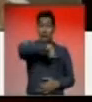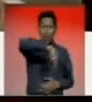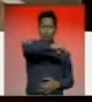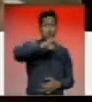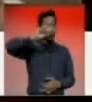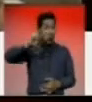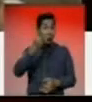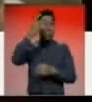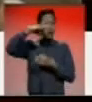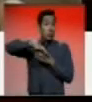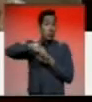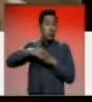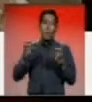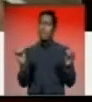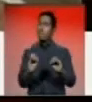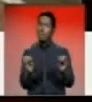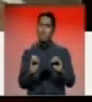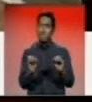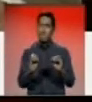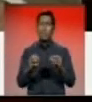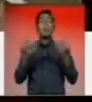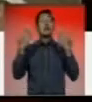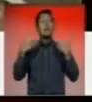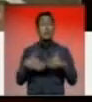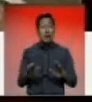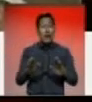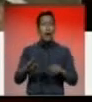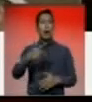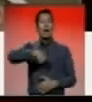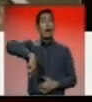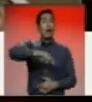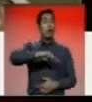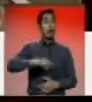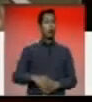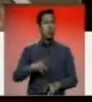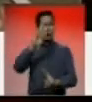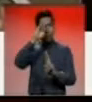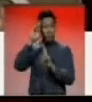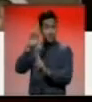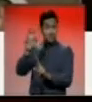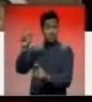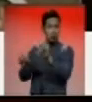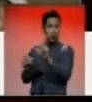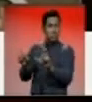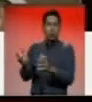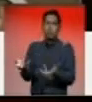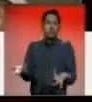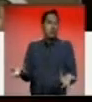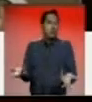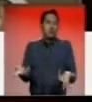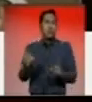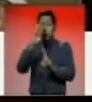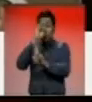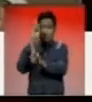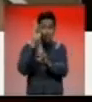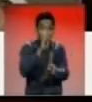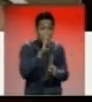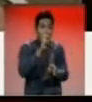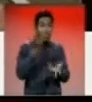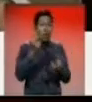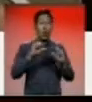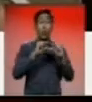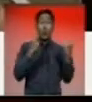segunda vuelta lo cual ya de por sí genera una falta de respeto para el votante una falta de respeto para las bases de ese partido